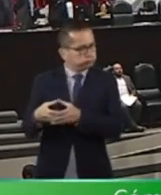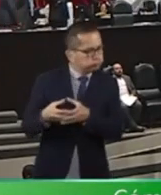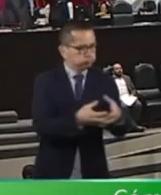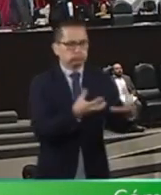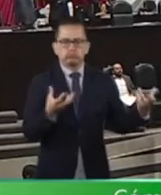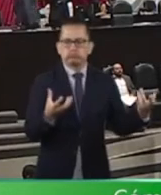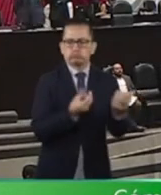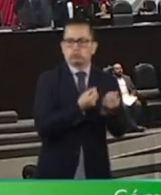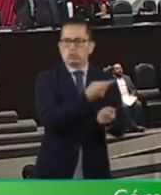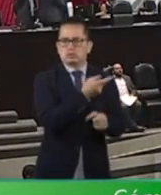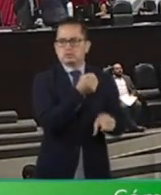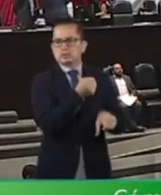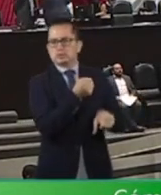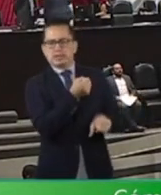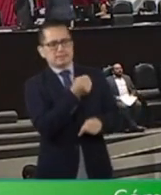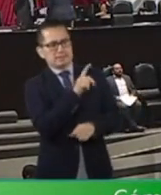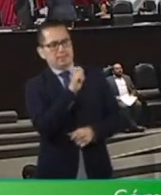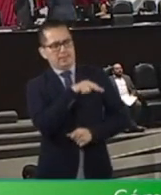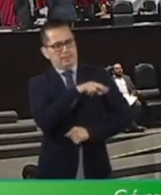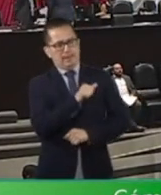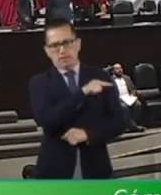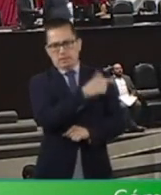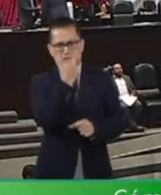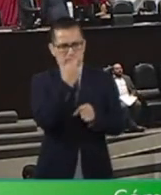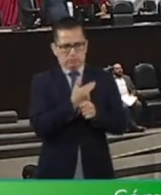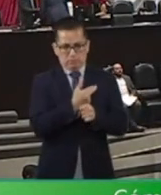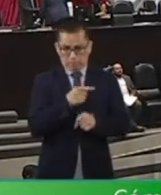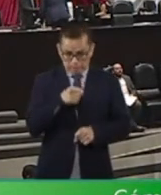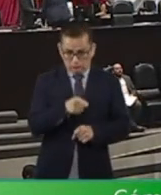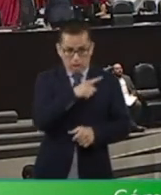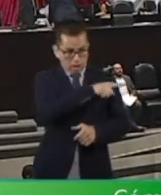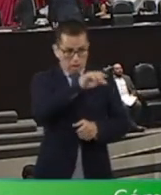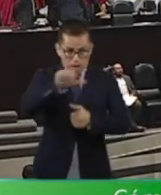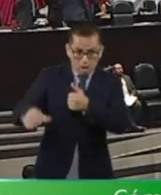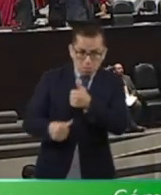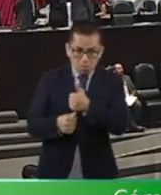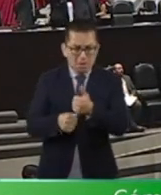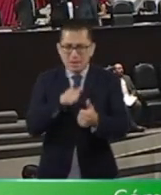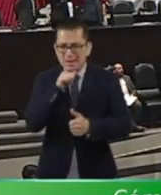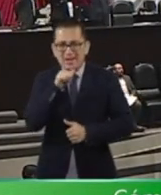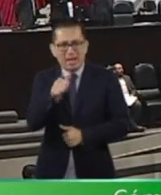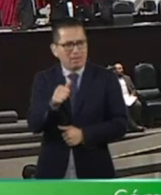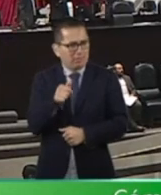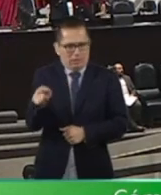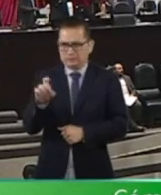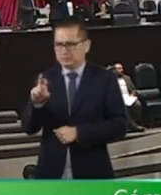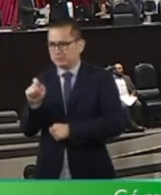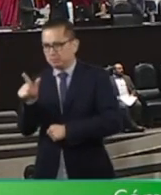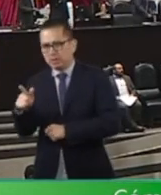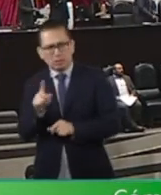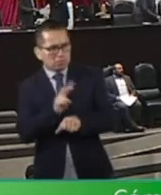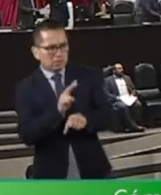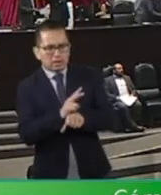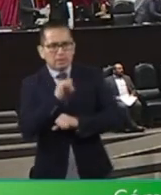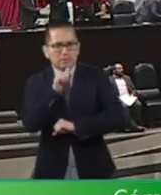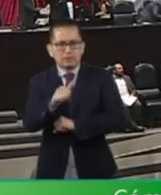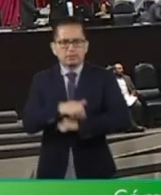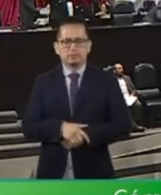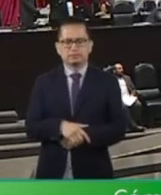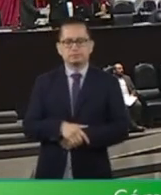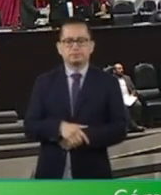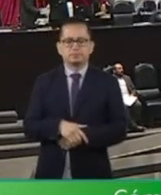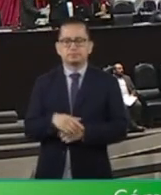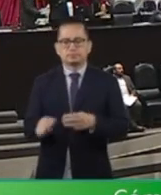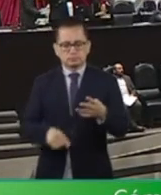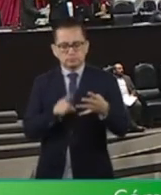creando una estructura militar que no está subordinada a ninguna institución de corte civil. Tercero, en